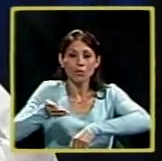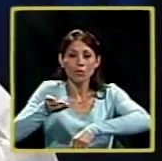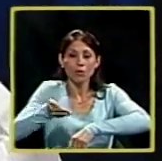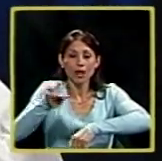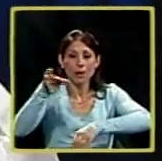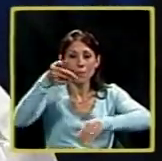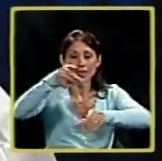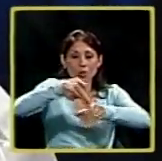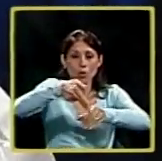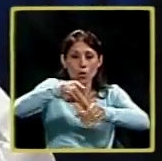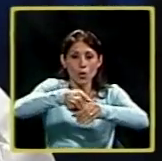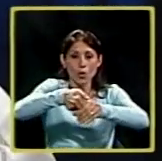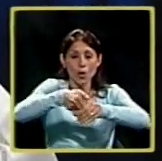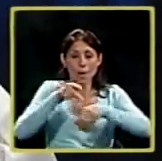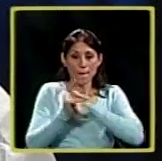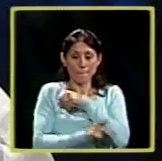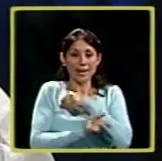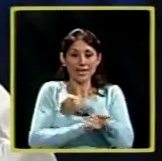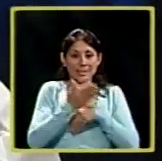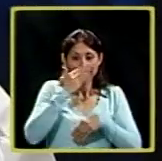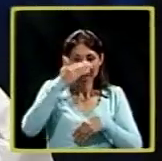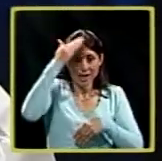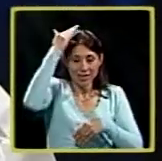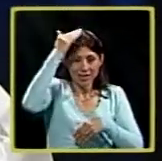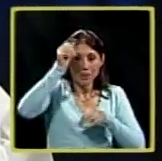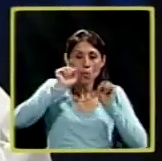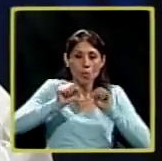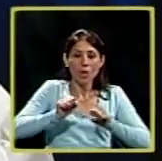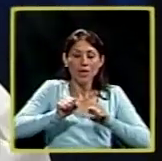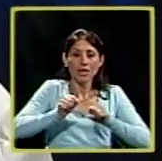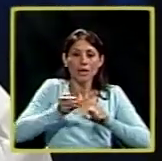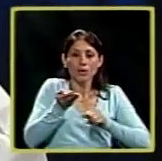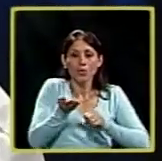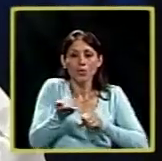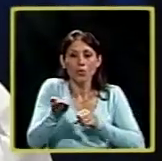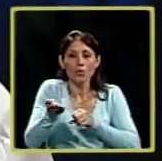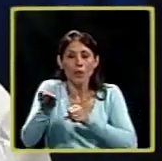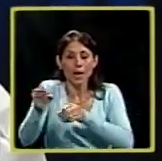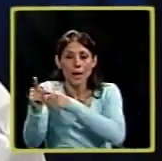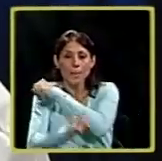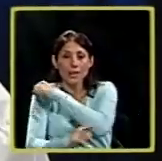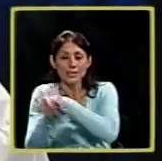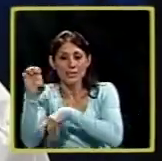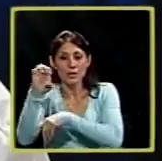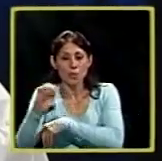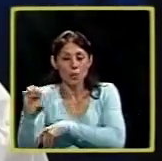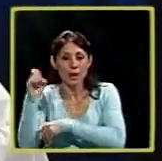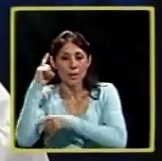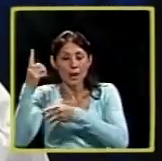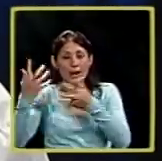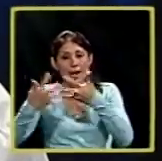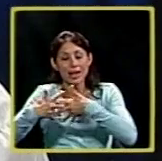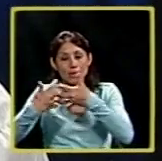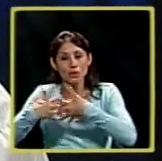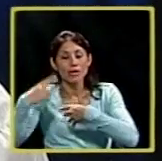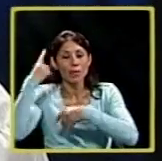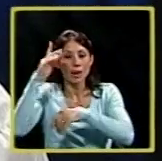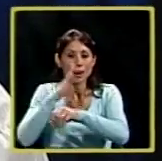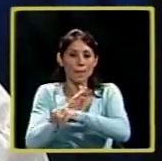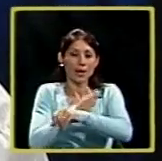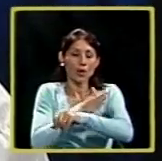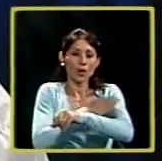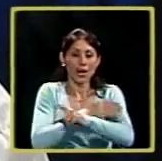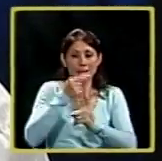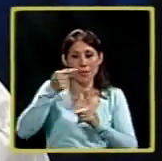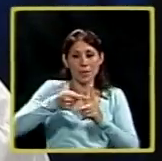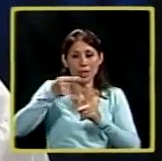la Europa, que necesita petróleo para su industria y para su temperatura de invierno, para mejorar sus temperaturas